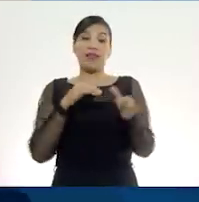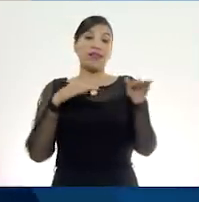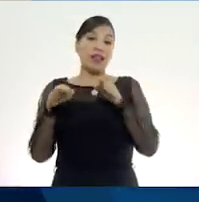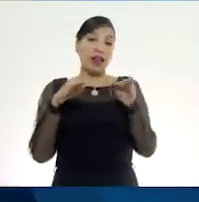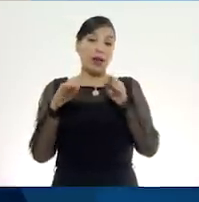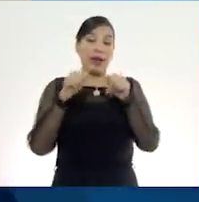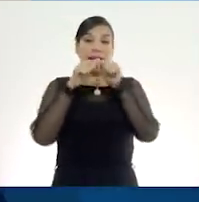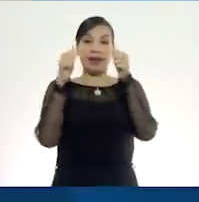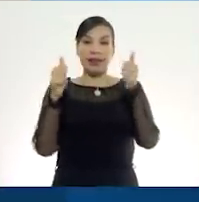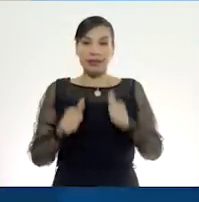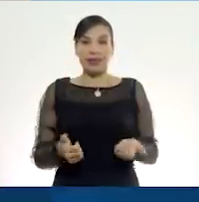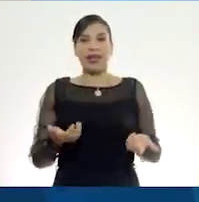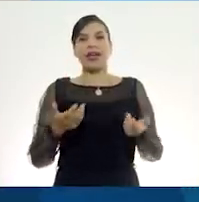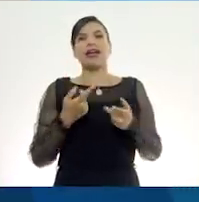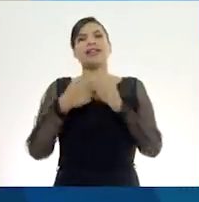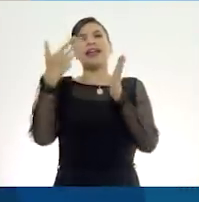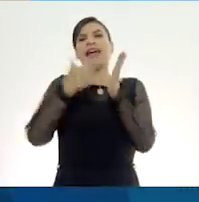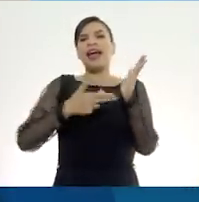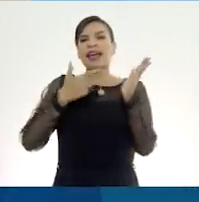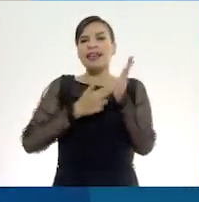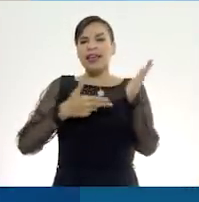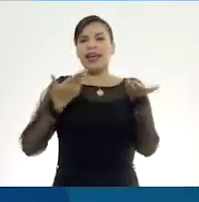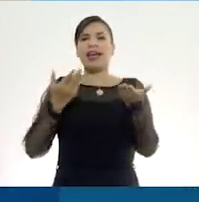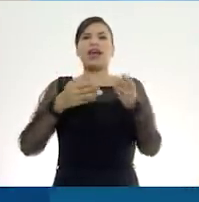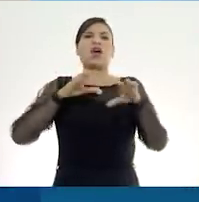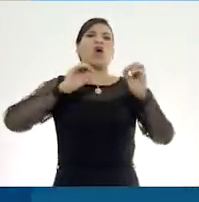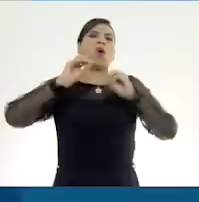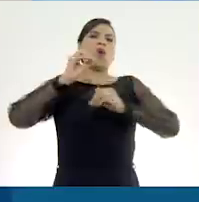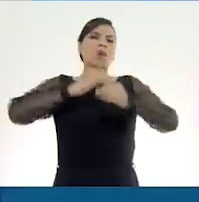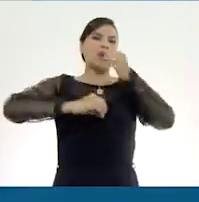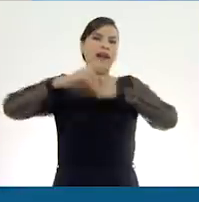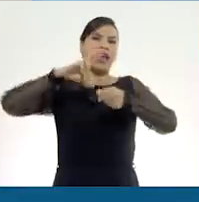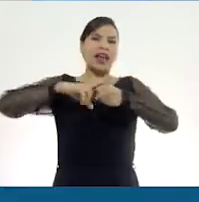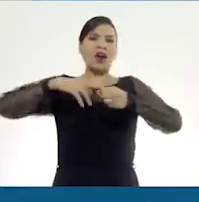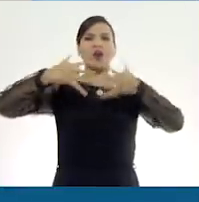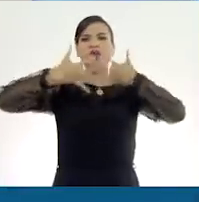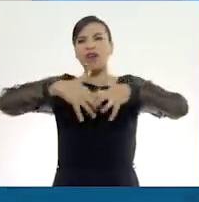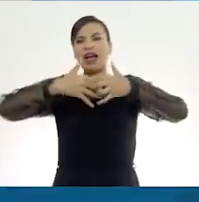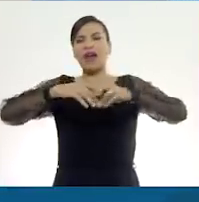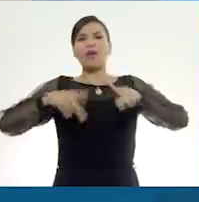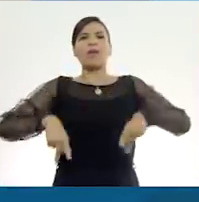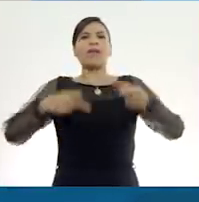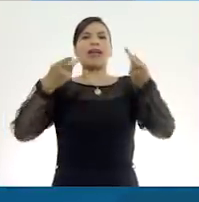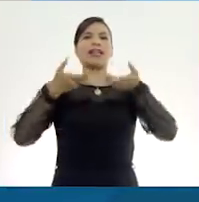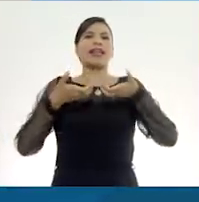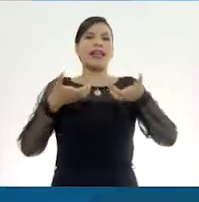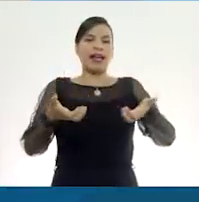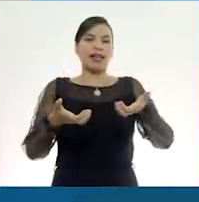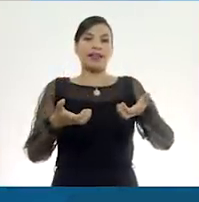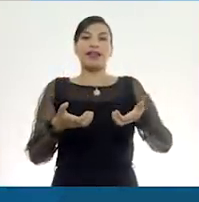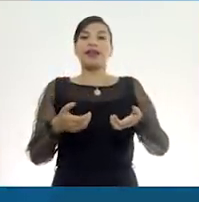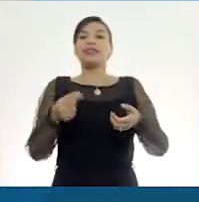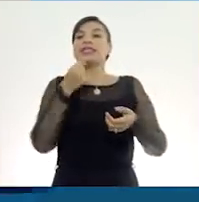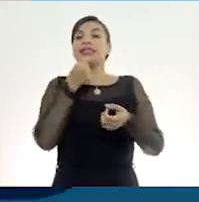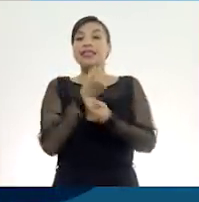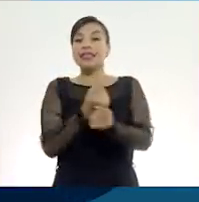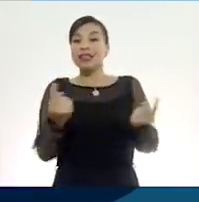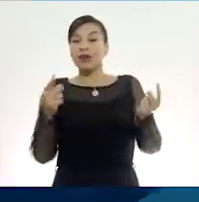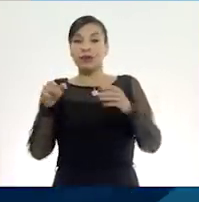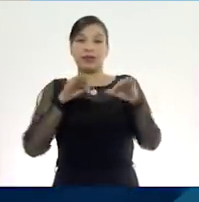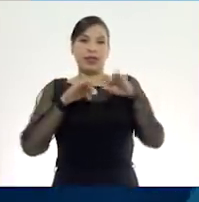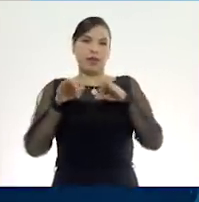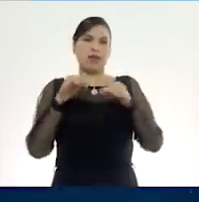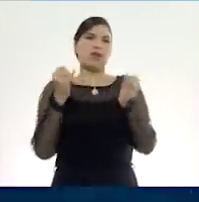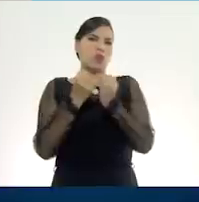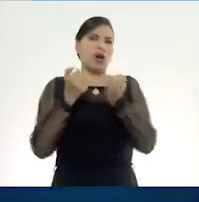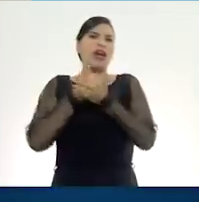como artesanos en talleres, como obreros en las fábricas, vendedores en las calles. Los niños de los sectores trabajadores